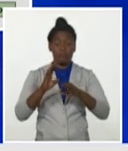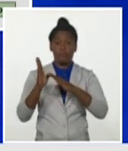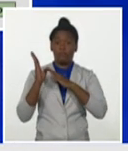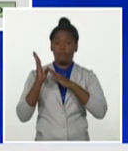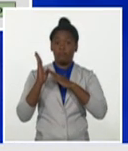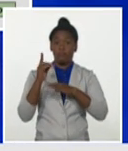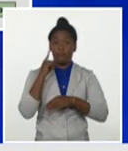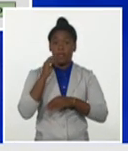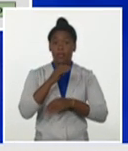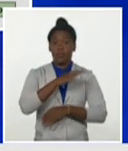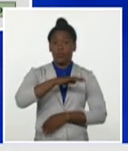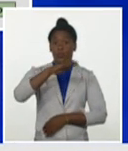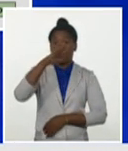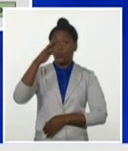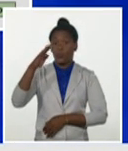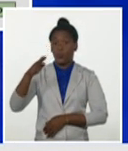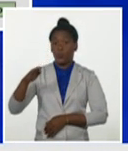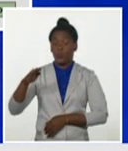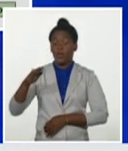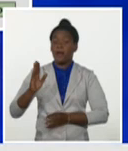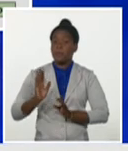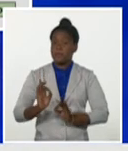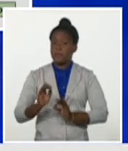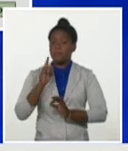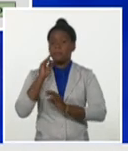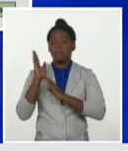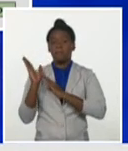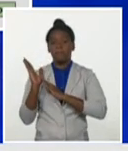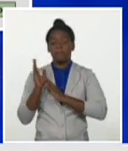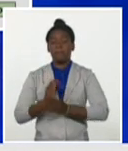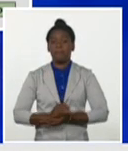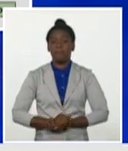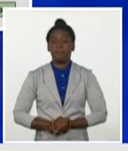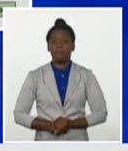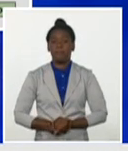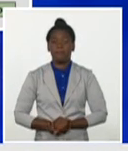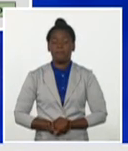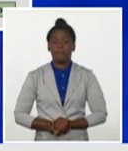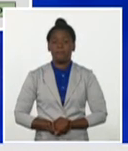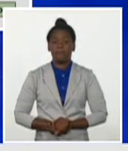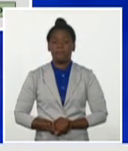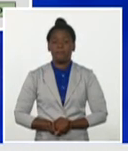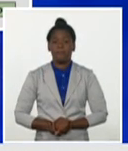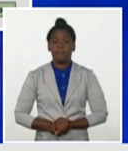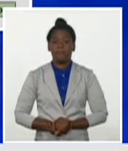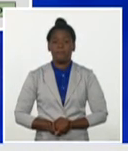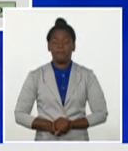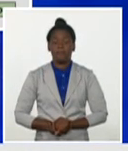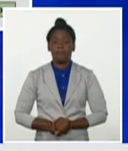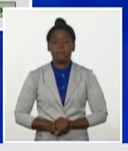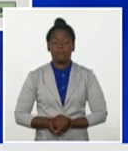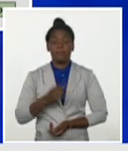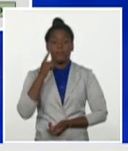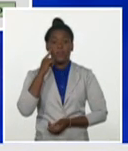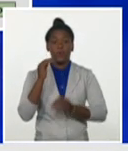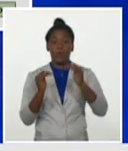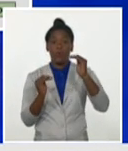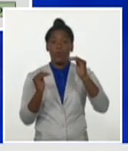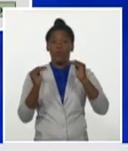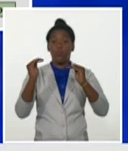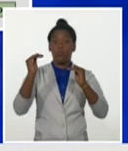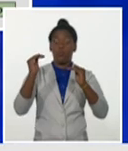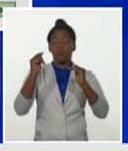curva que se ve en el gráfico, que si bien no se produce un incremento, pero se mantiene